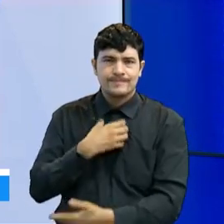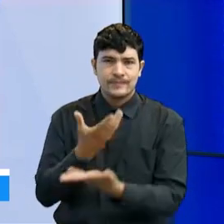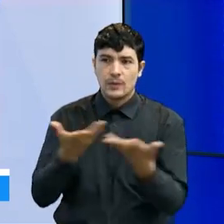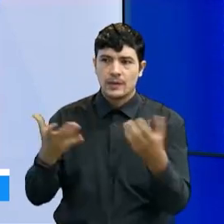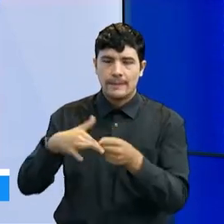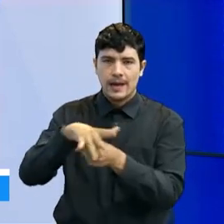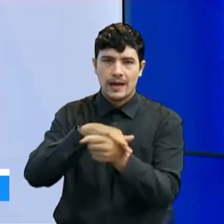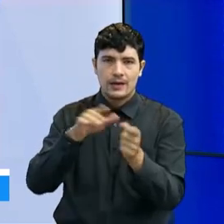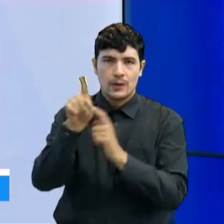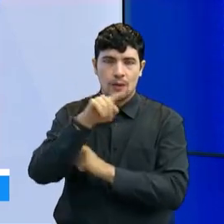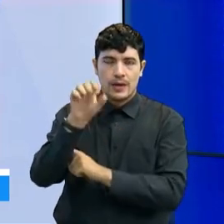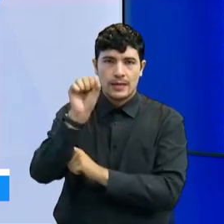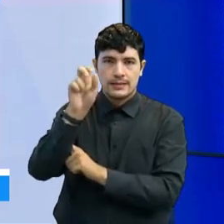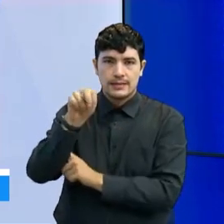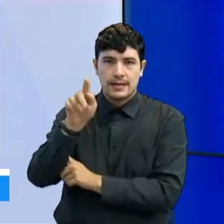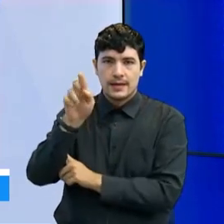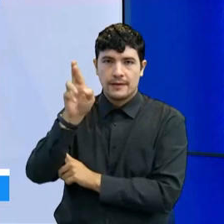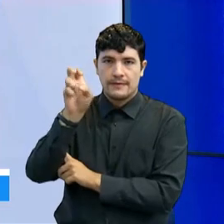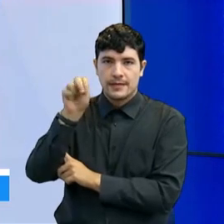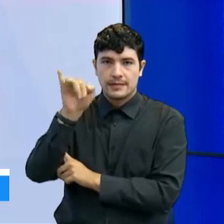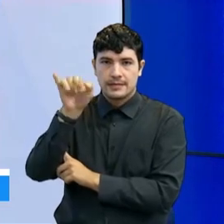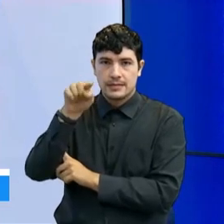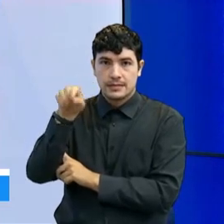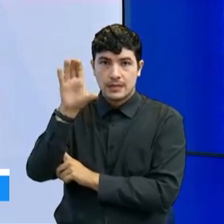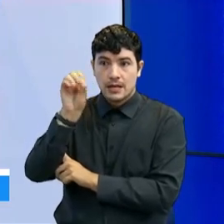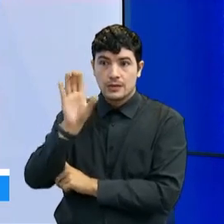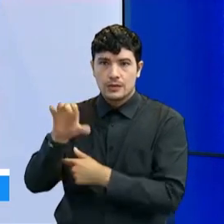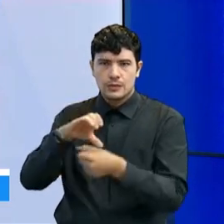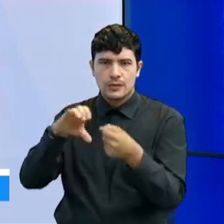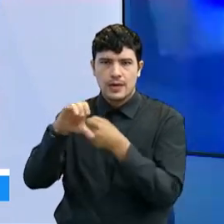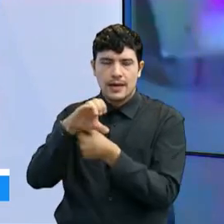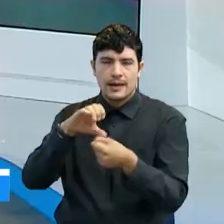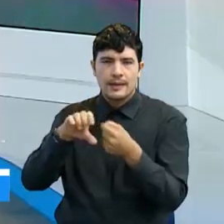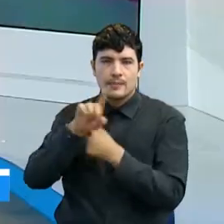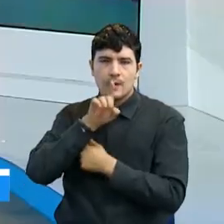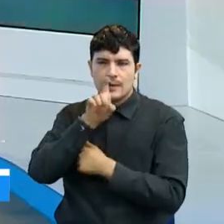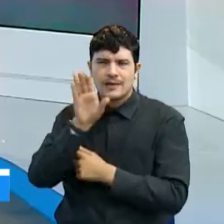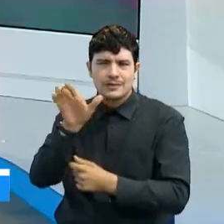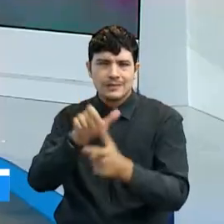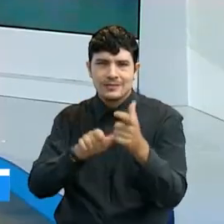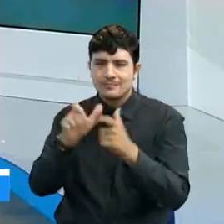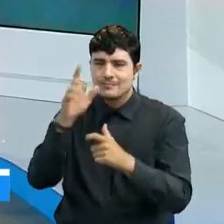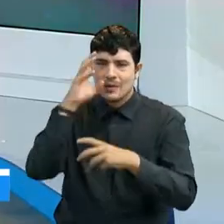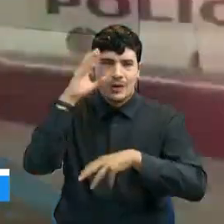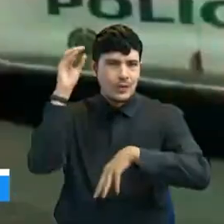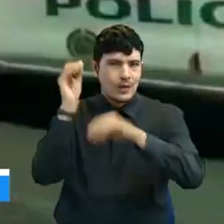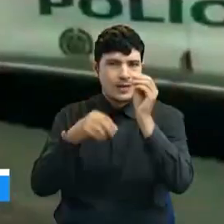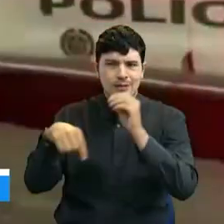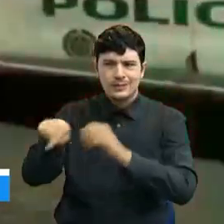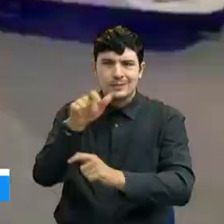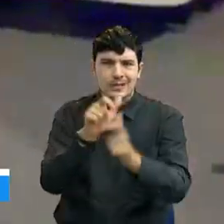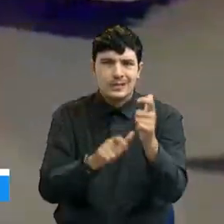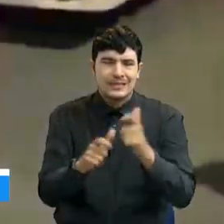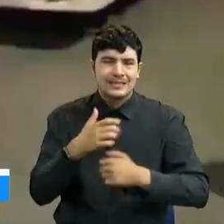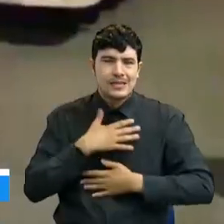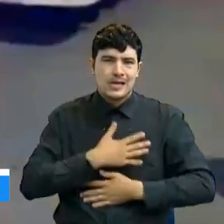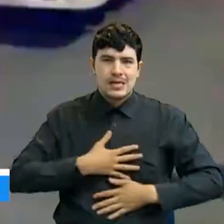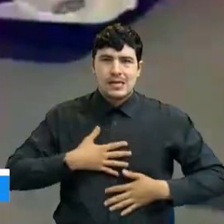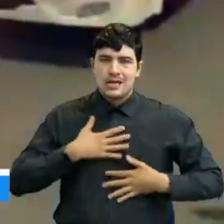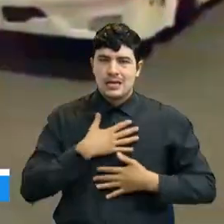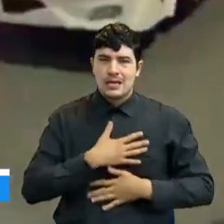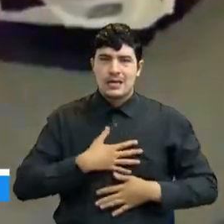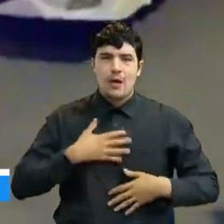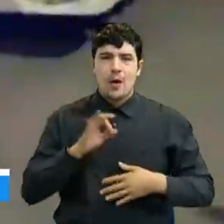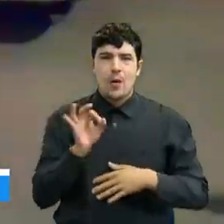del barrio San Francisco en la ciudad de Bucaramanga, quienes están descontentos por la indisciplina social. Veamos las imágenes